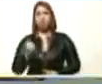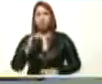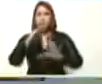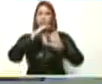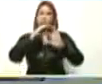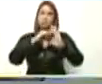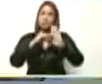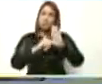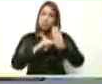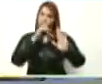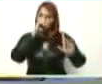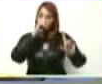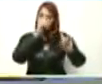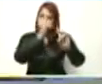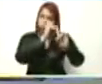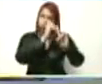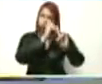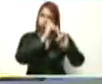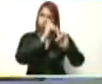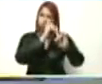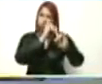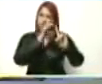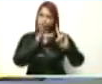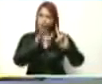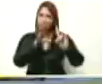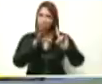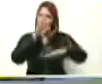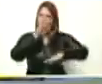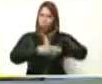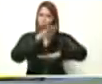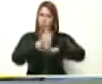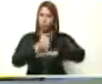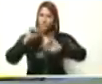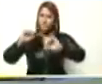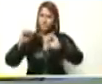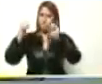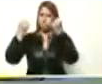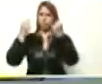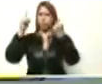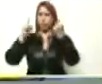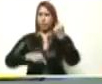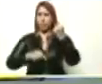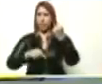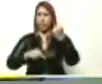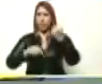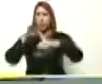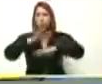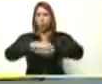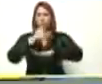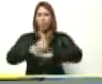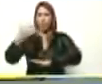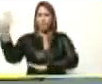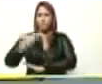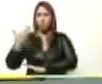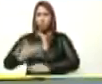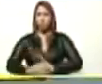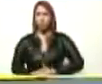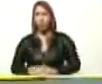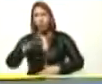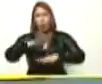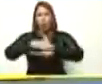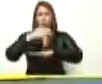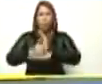objetivas en el país, producto del bloqueo criminal, producto de las sanciones, y producto de